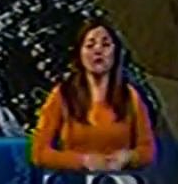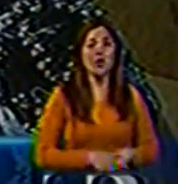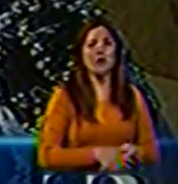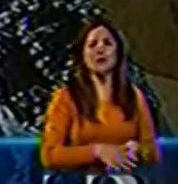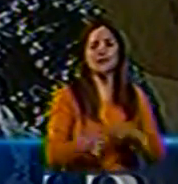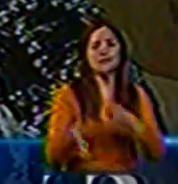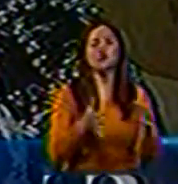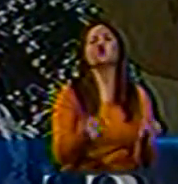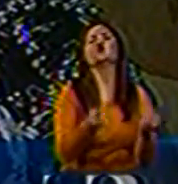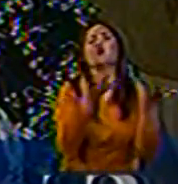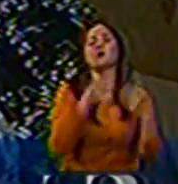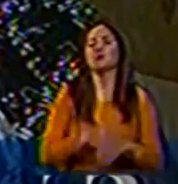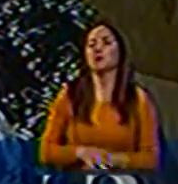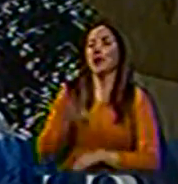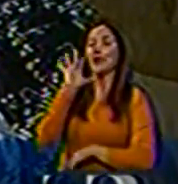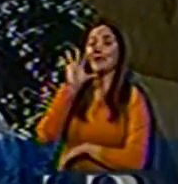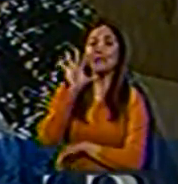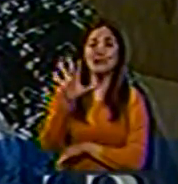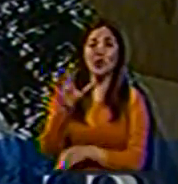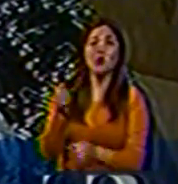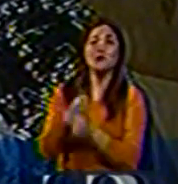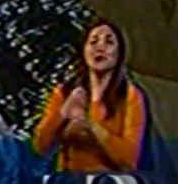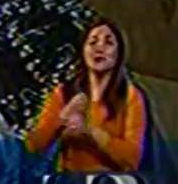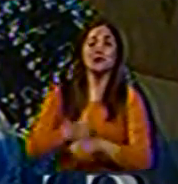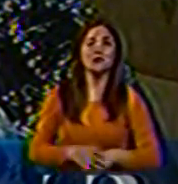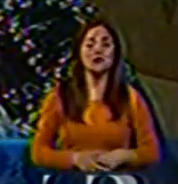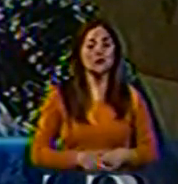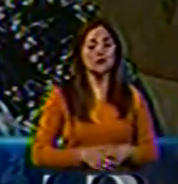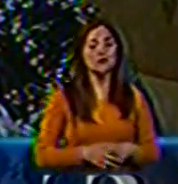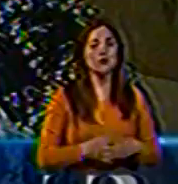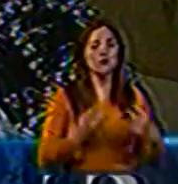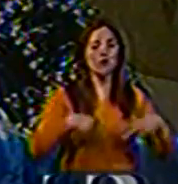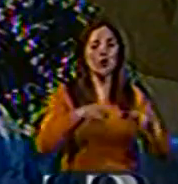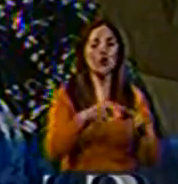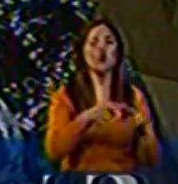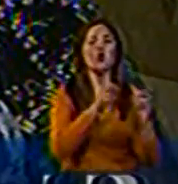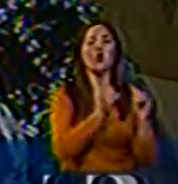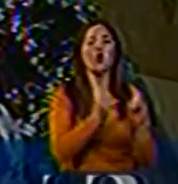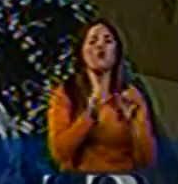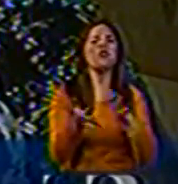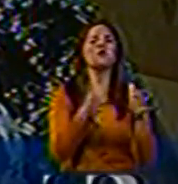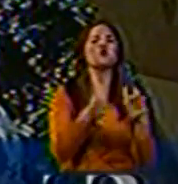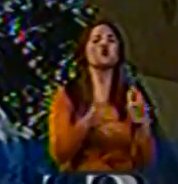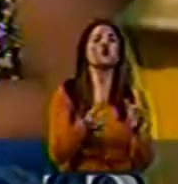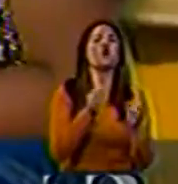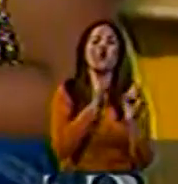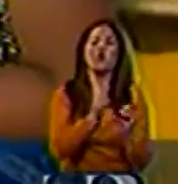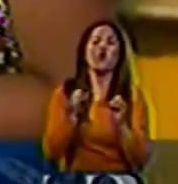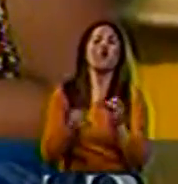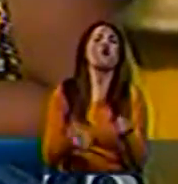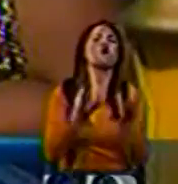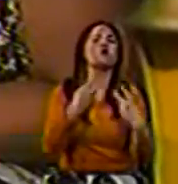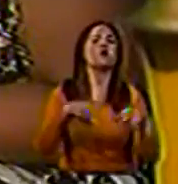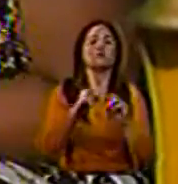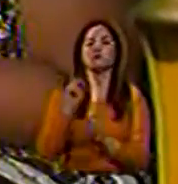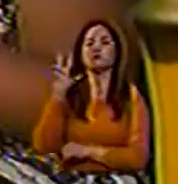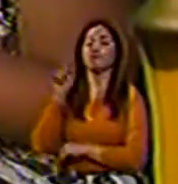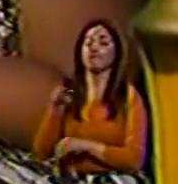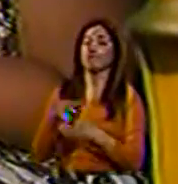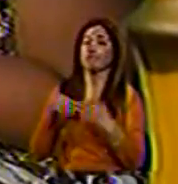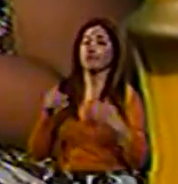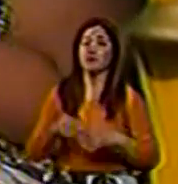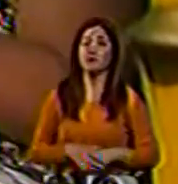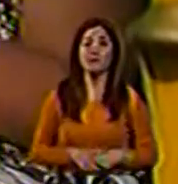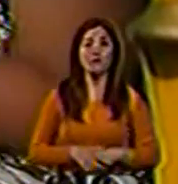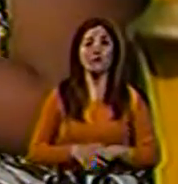son cinco sesiones que hay que hacerle a la criatura en cada sesión tres mil dólares lo lamentable y según virginia